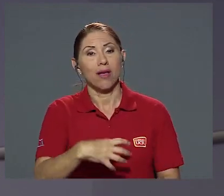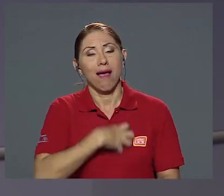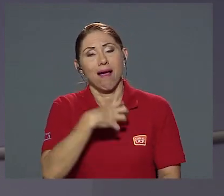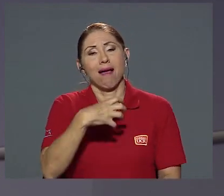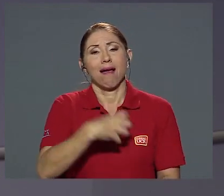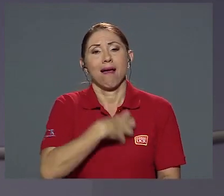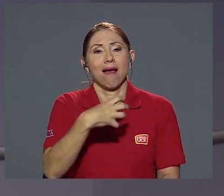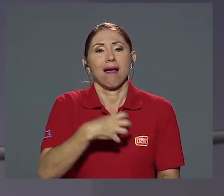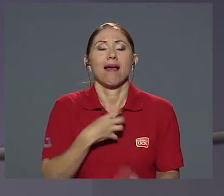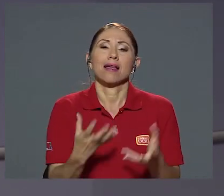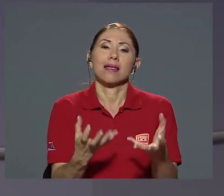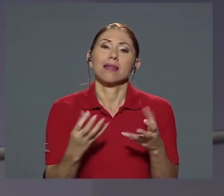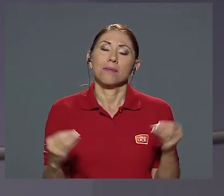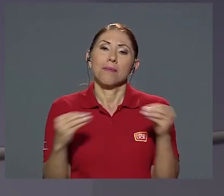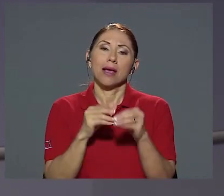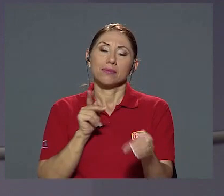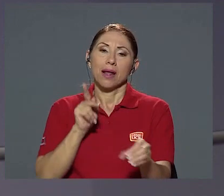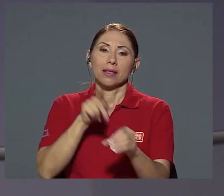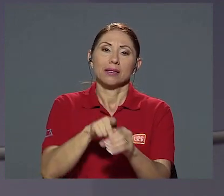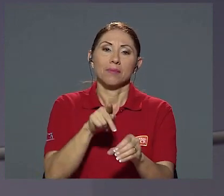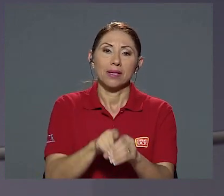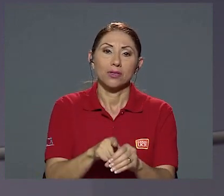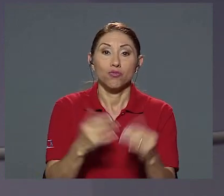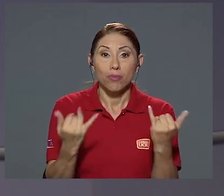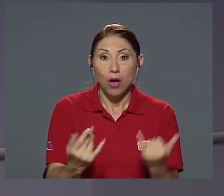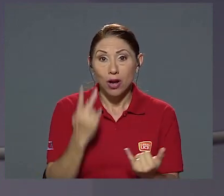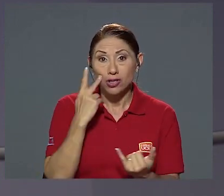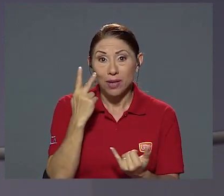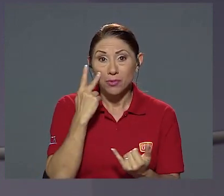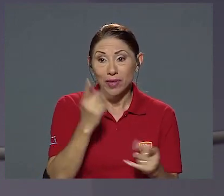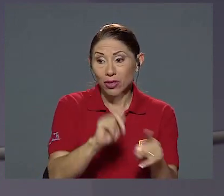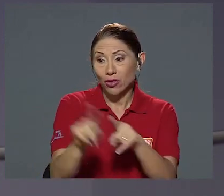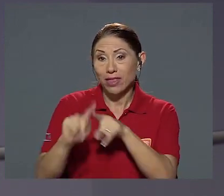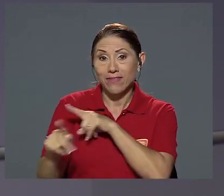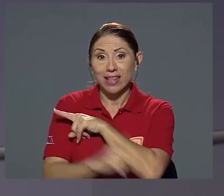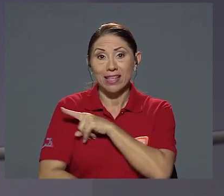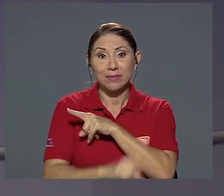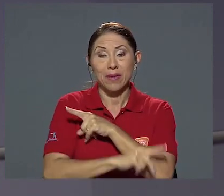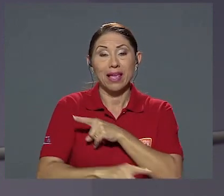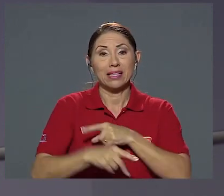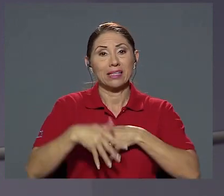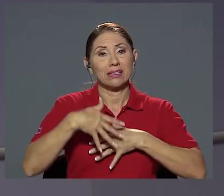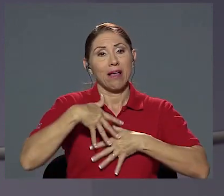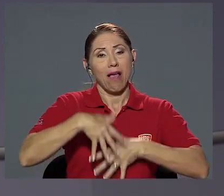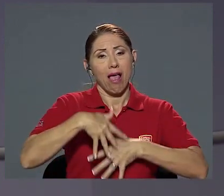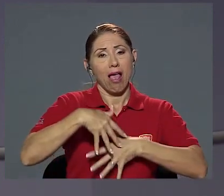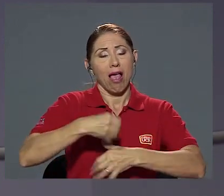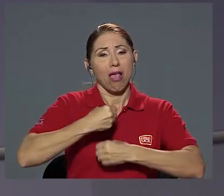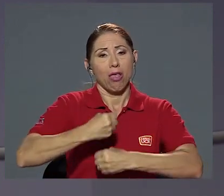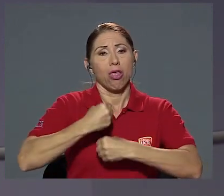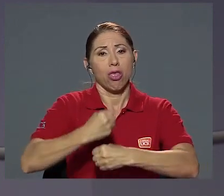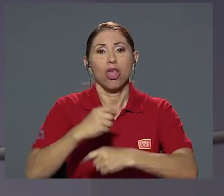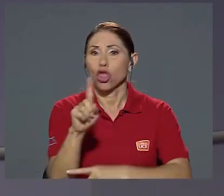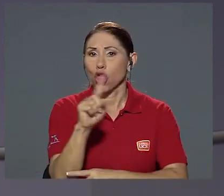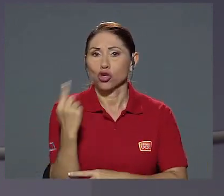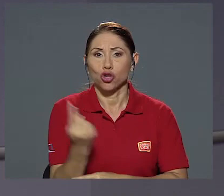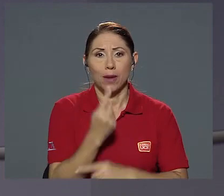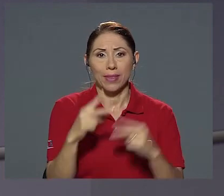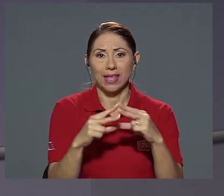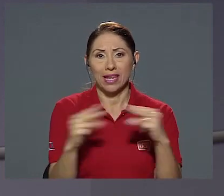una mayor participación, ¿verdad? Lo estamos viendo en las protestas en los diferentes países, no solo en Nicaragua, tal vez en Nicaragua